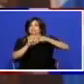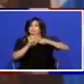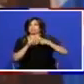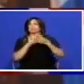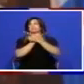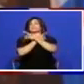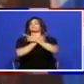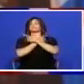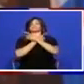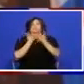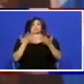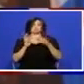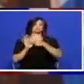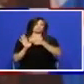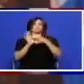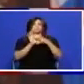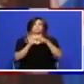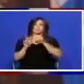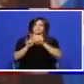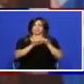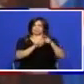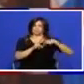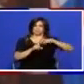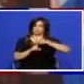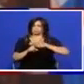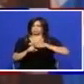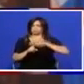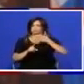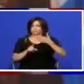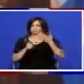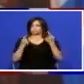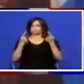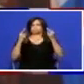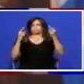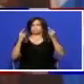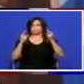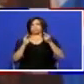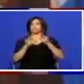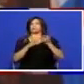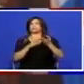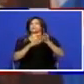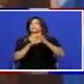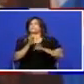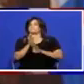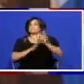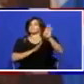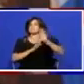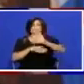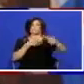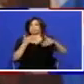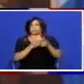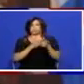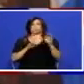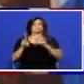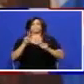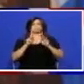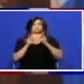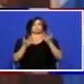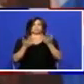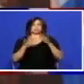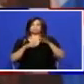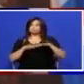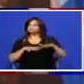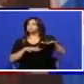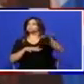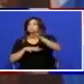pensiones es una muestra más de nuestra voluntad de lograr que el progreso llegue a todas las capas de la sociedad, a todos los